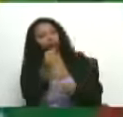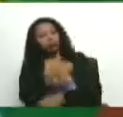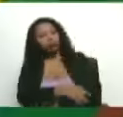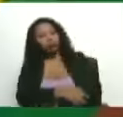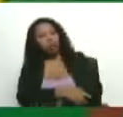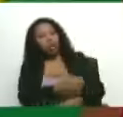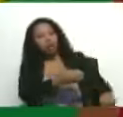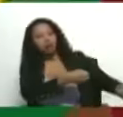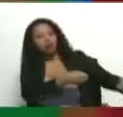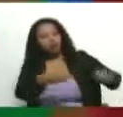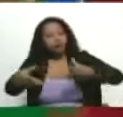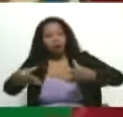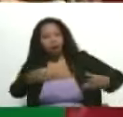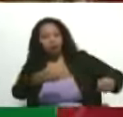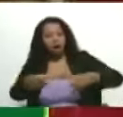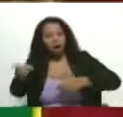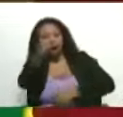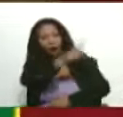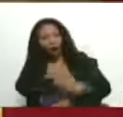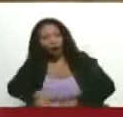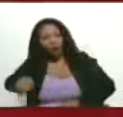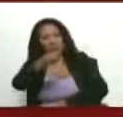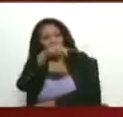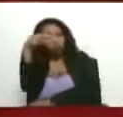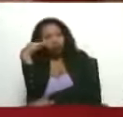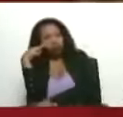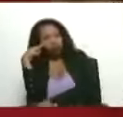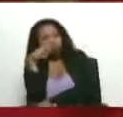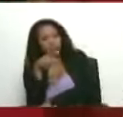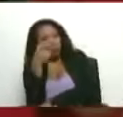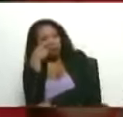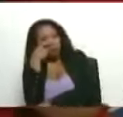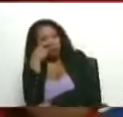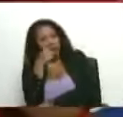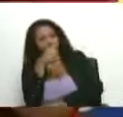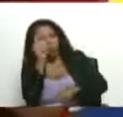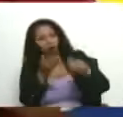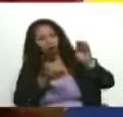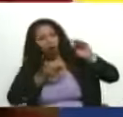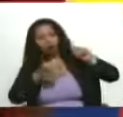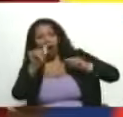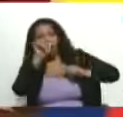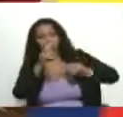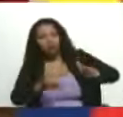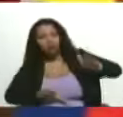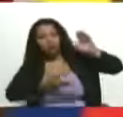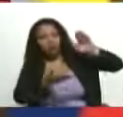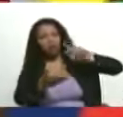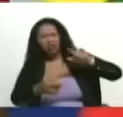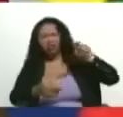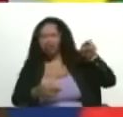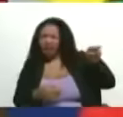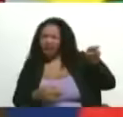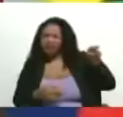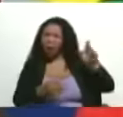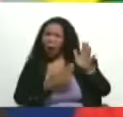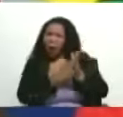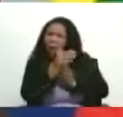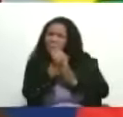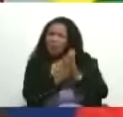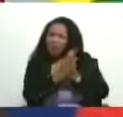bajaron unos cauchos y bajaron unos bidones. ¿Eso será por un emprendimiento de